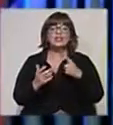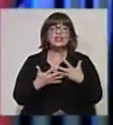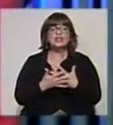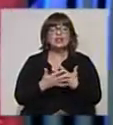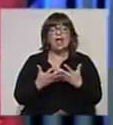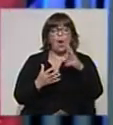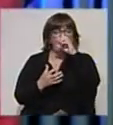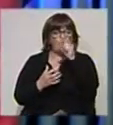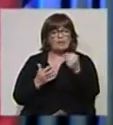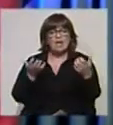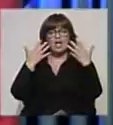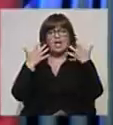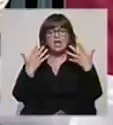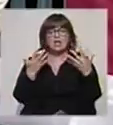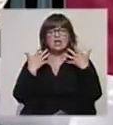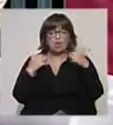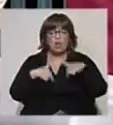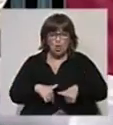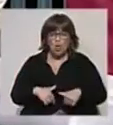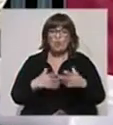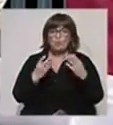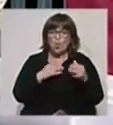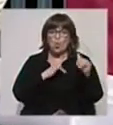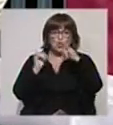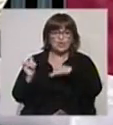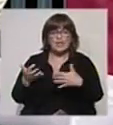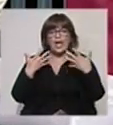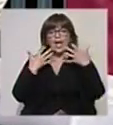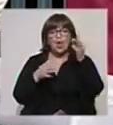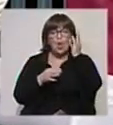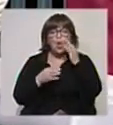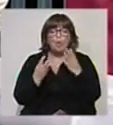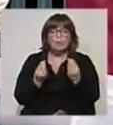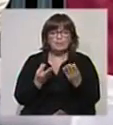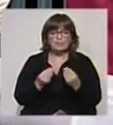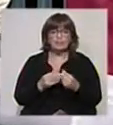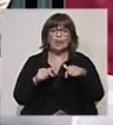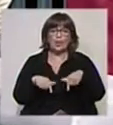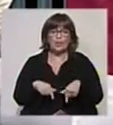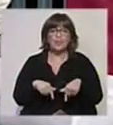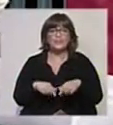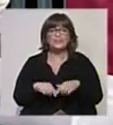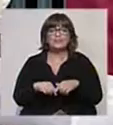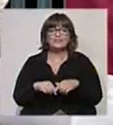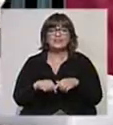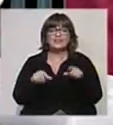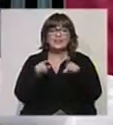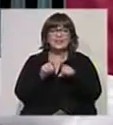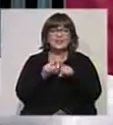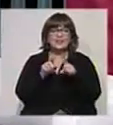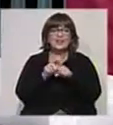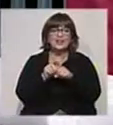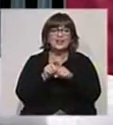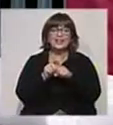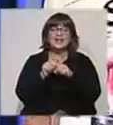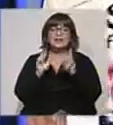por momentos, ¿no? Yo sufrí hoy el calor, mucho. Uh-huh. La humedad sobre todo. Sí, la humedad. Igual hicimos un trabajo capilar ahí para